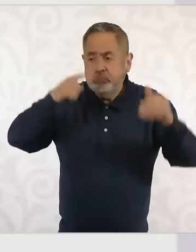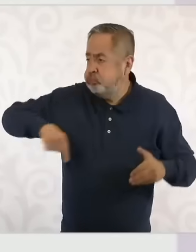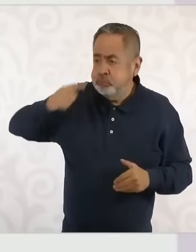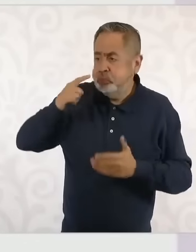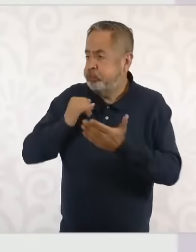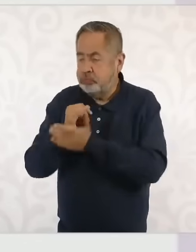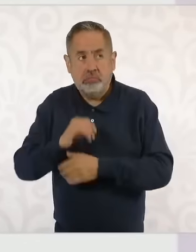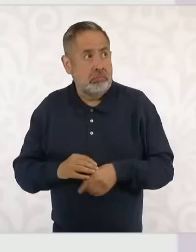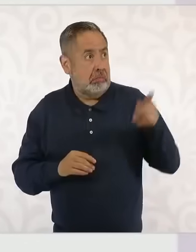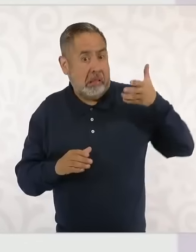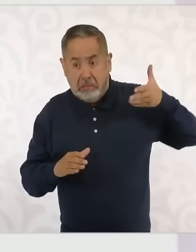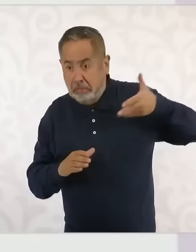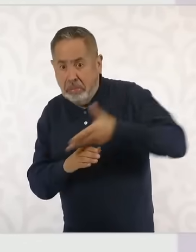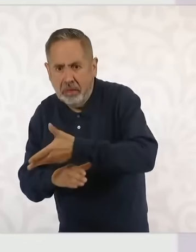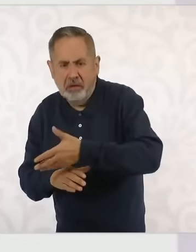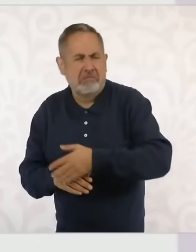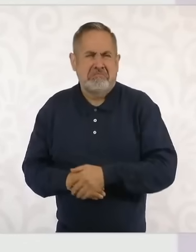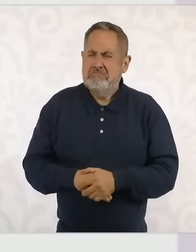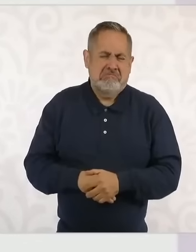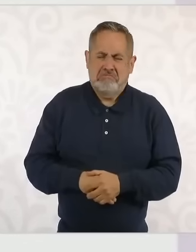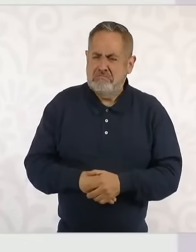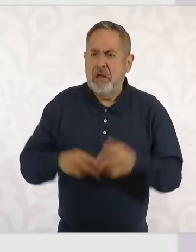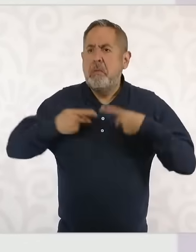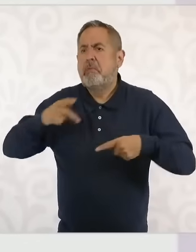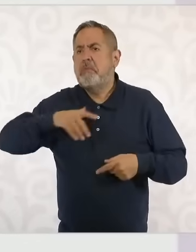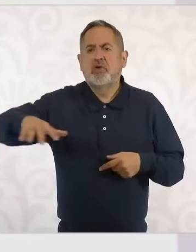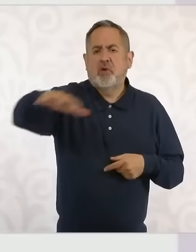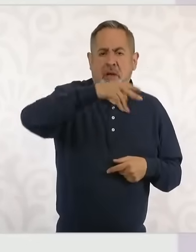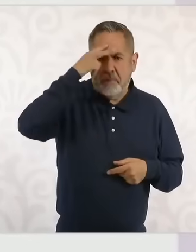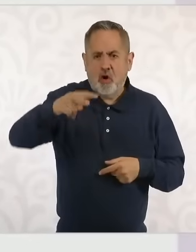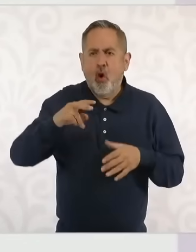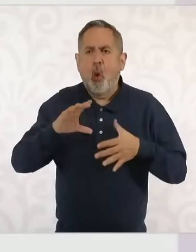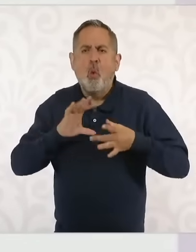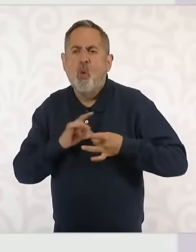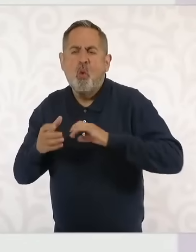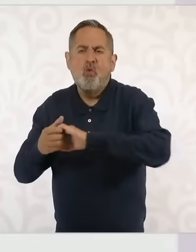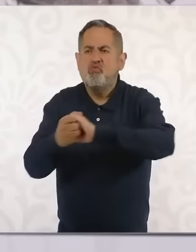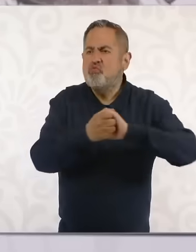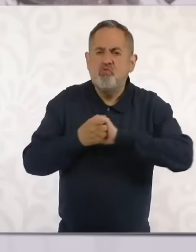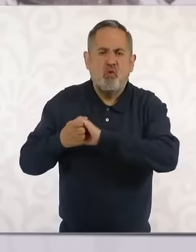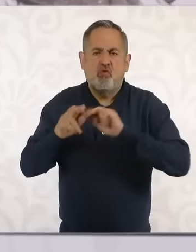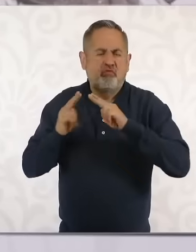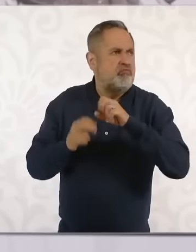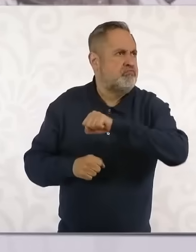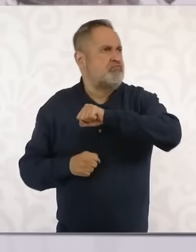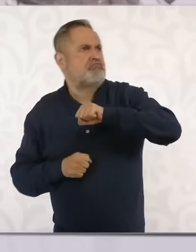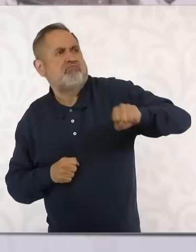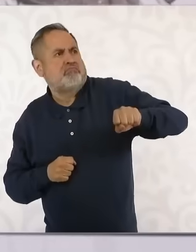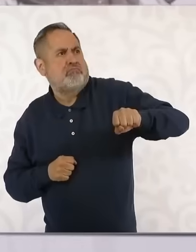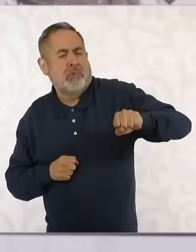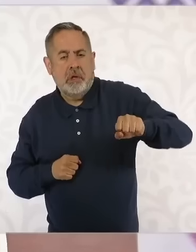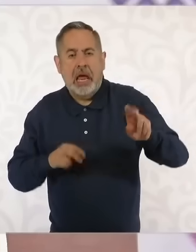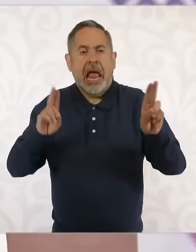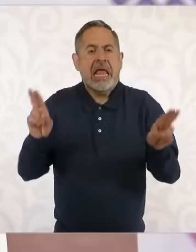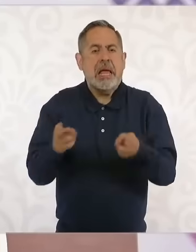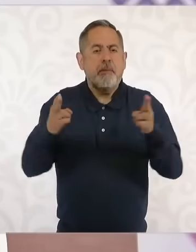intervención, el pueblo de México va a permanecer unido. Lo dice nuestro himno y así